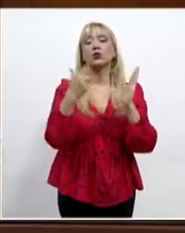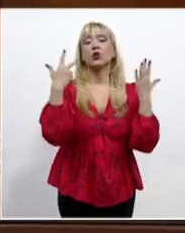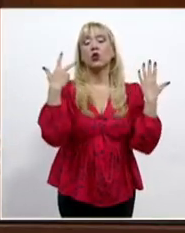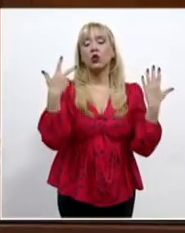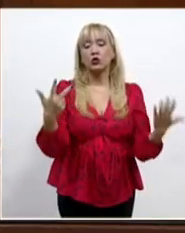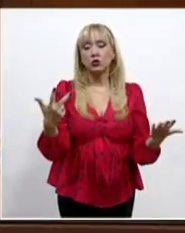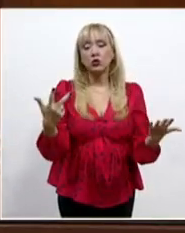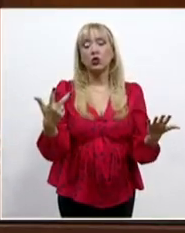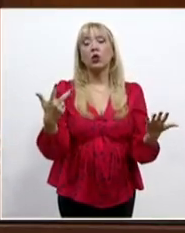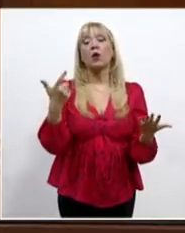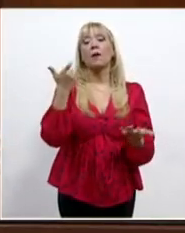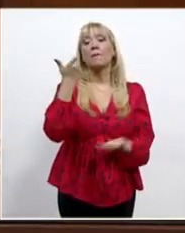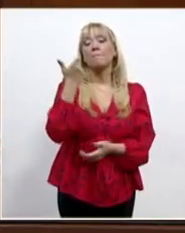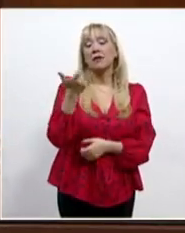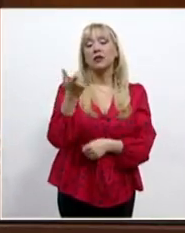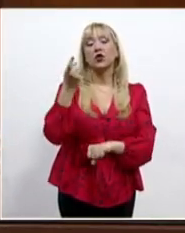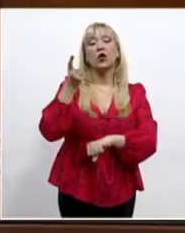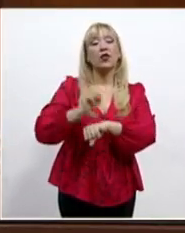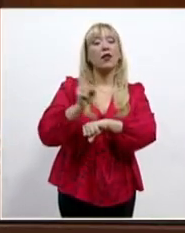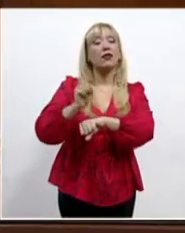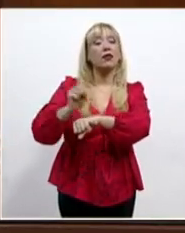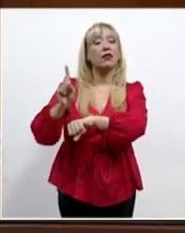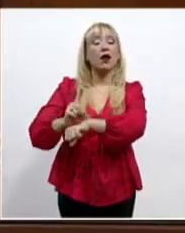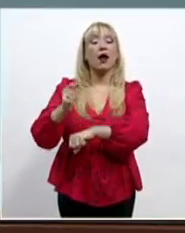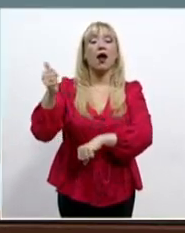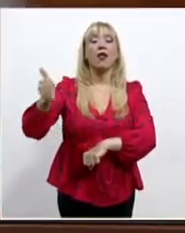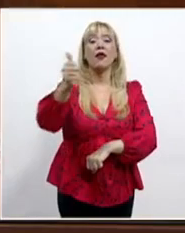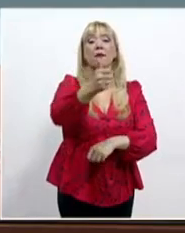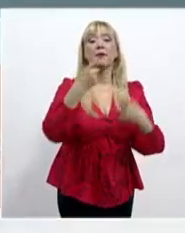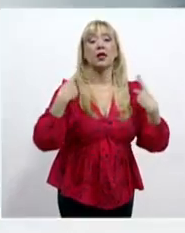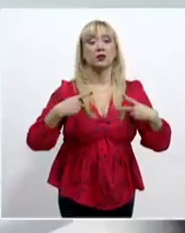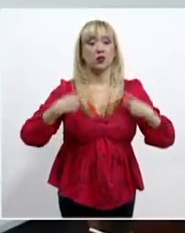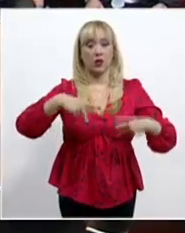1.8 pesos diarios por mexicano.